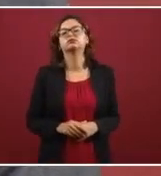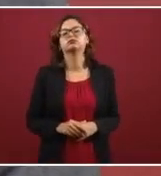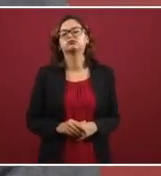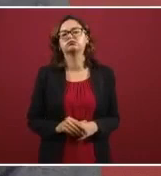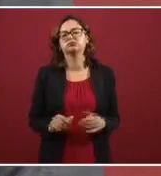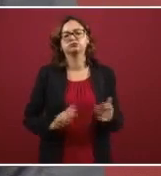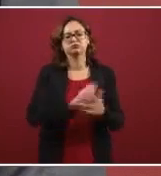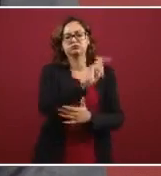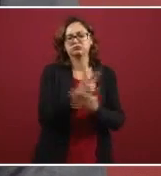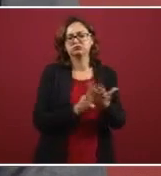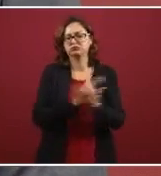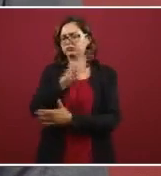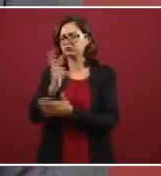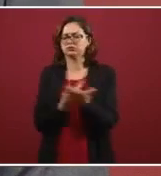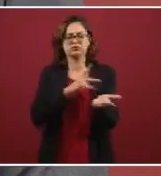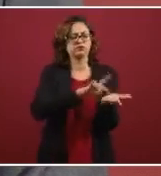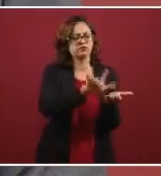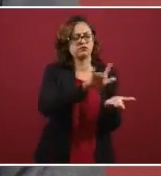ningún programa